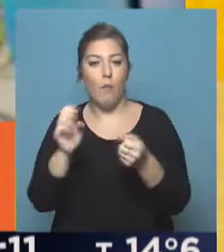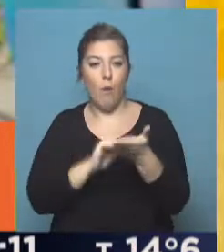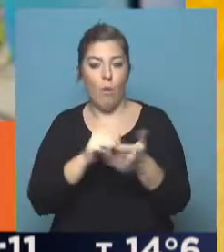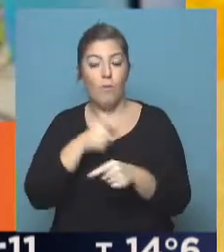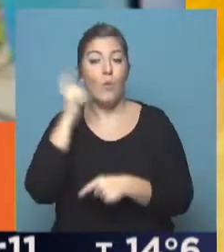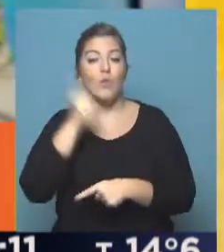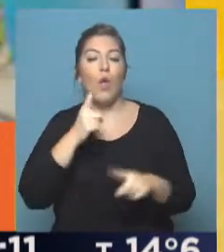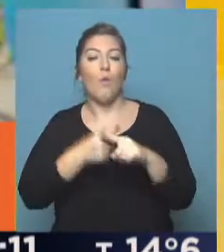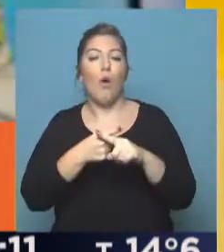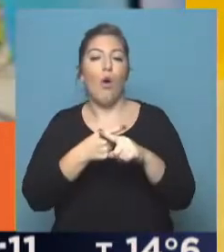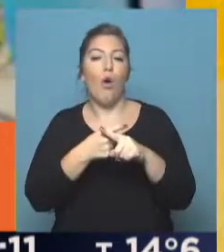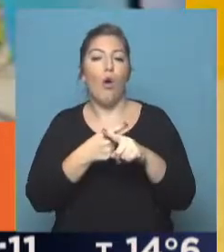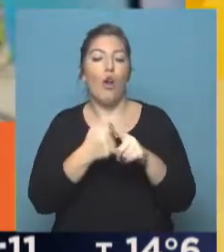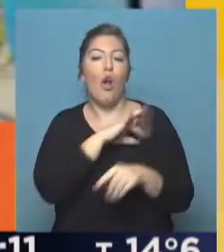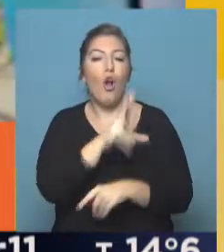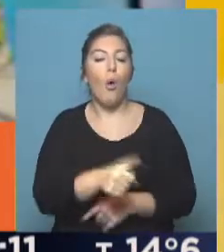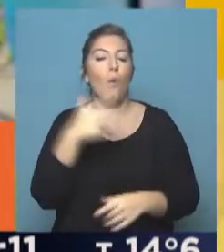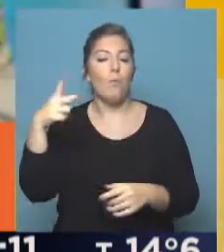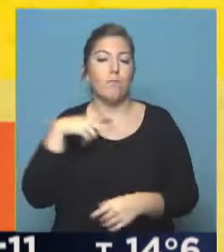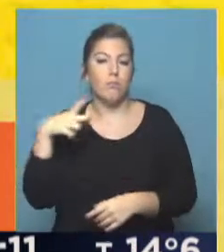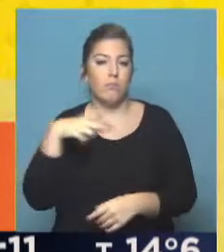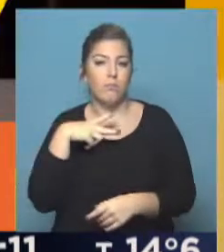hackeo millonario al municipio de 25 de mayo.